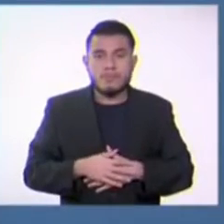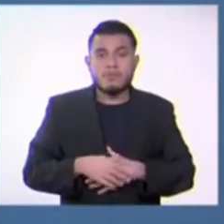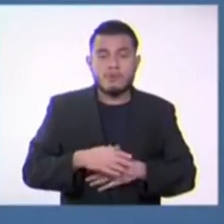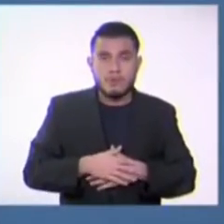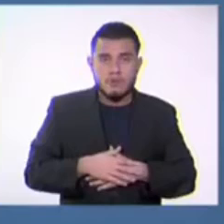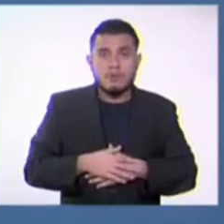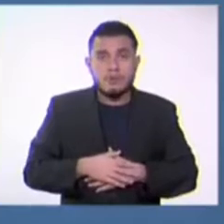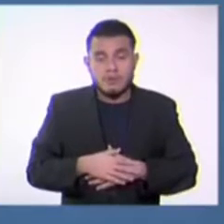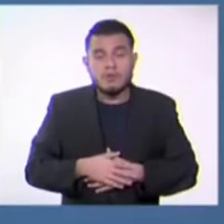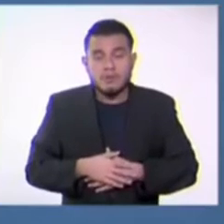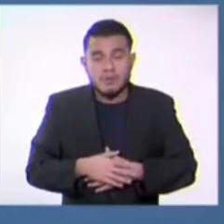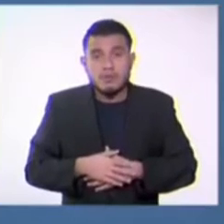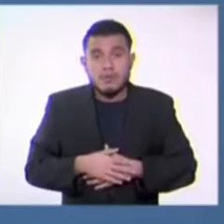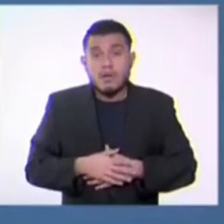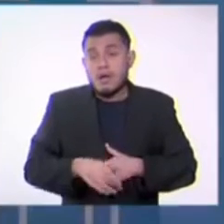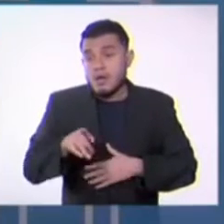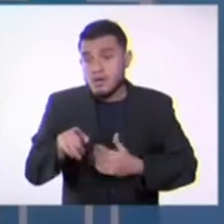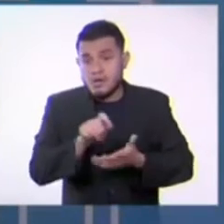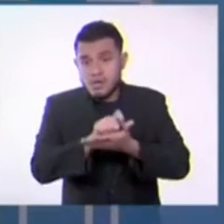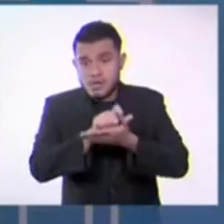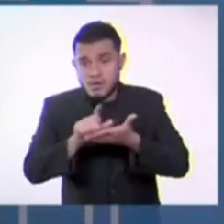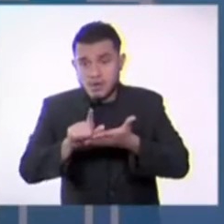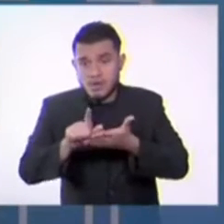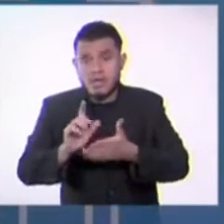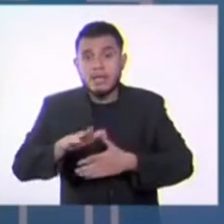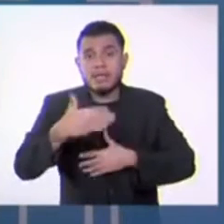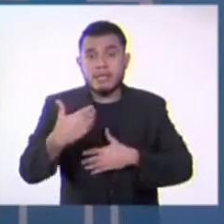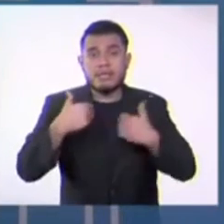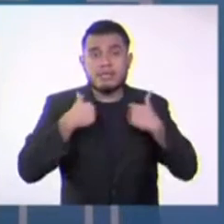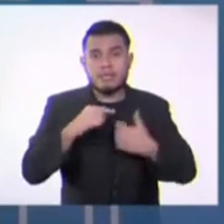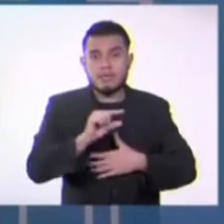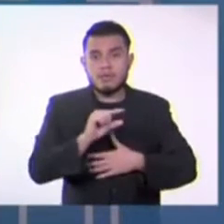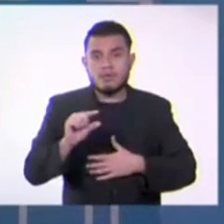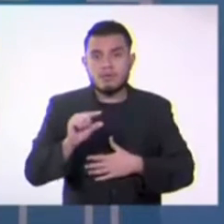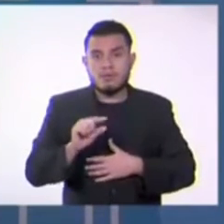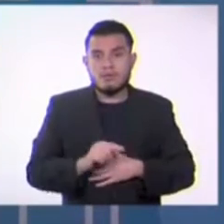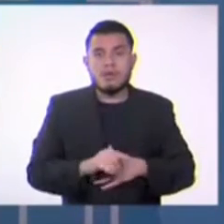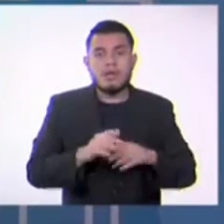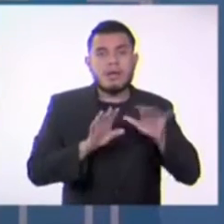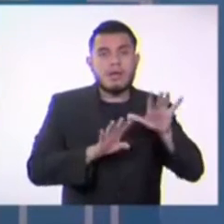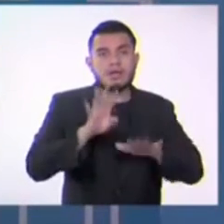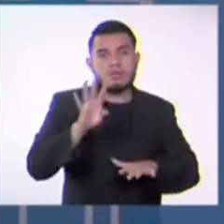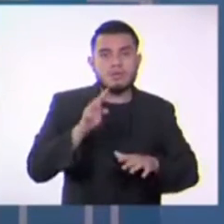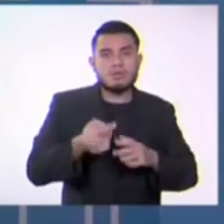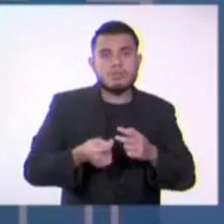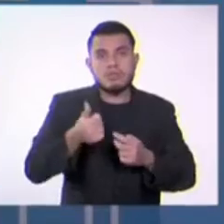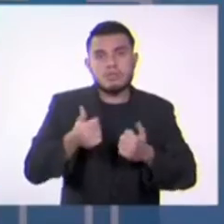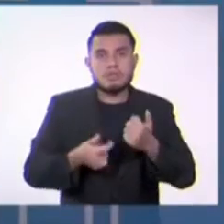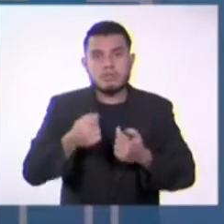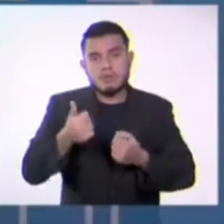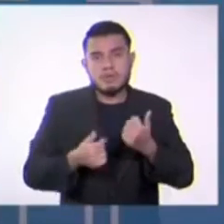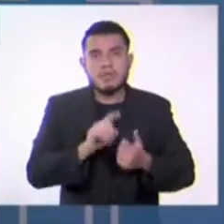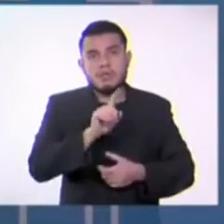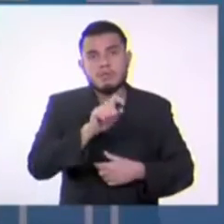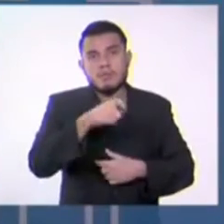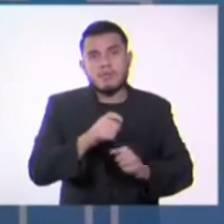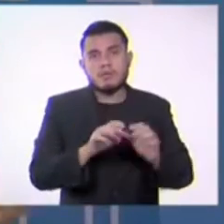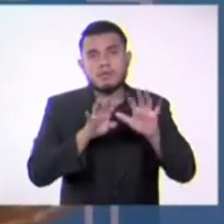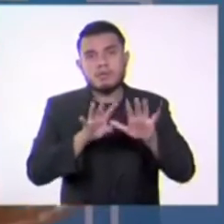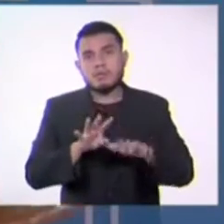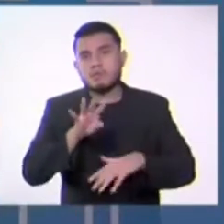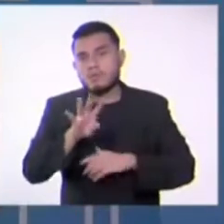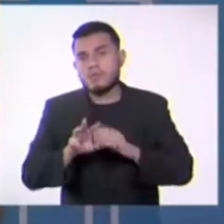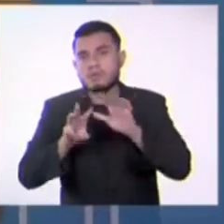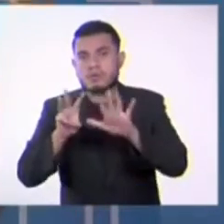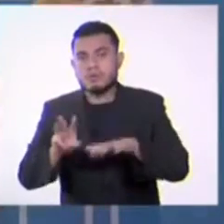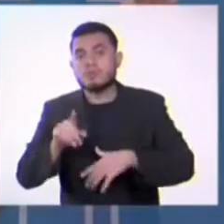1948. Hay escuelas incluso que llevan ese nombre, 14 de diciembre de 1948, una